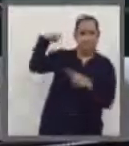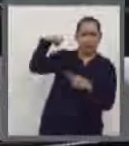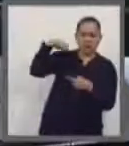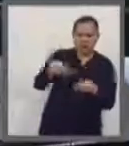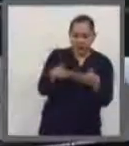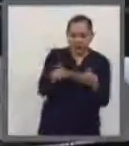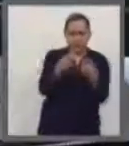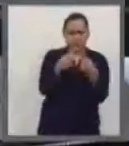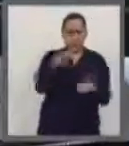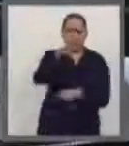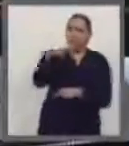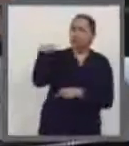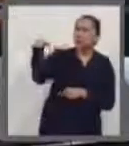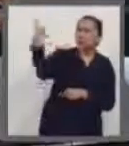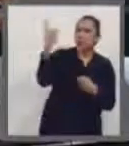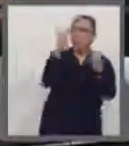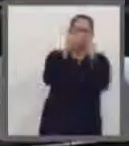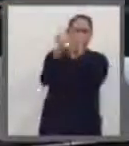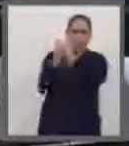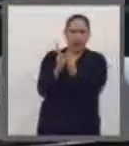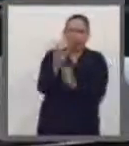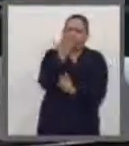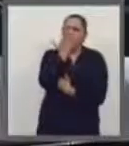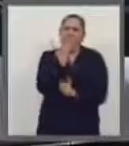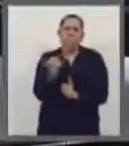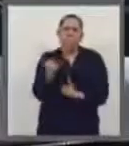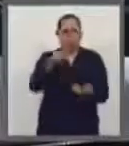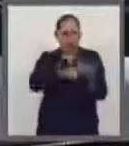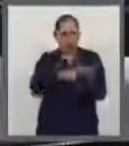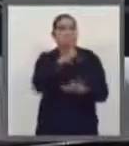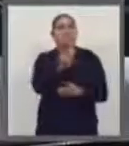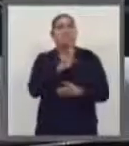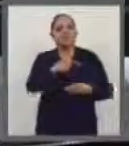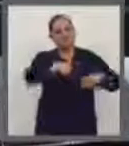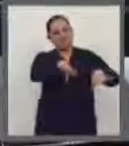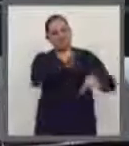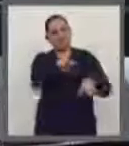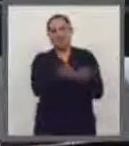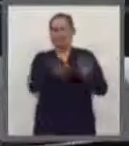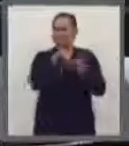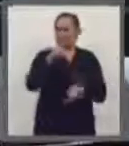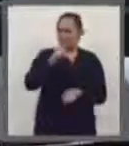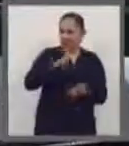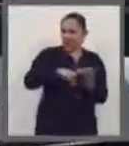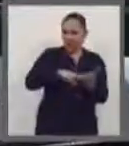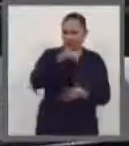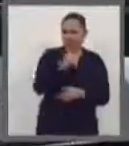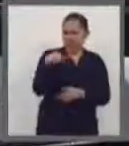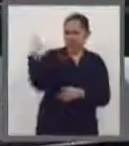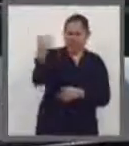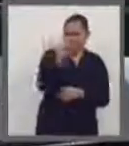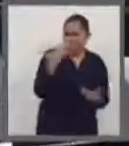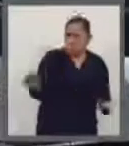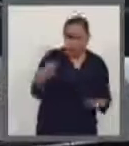renuncia a su riqueza petrolera y nosotros lo hemos estado haciendo por eso es importantísimo